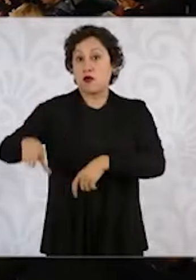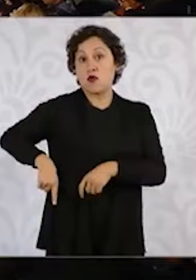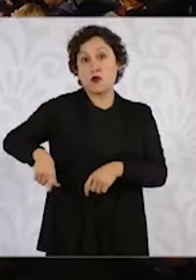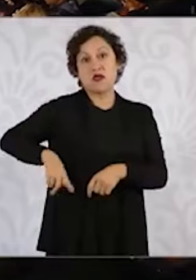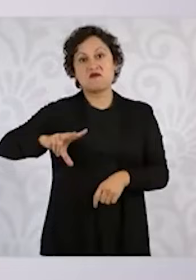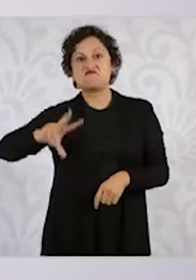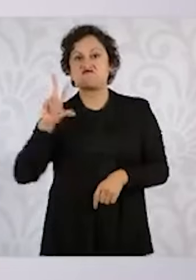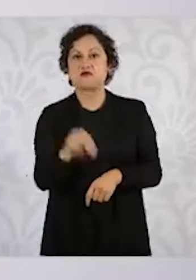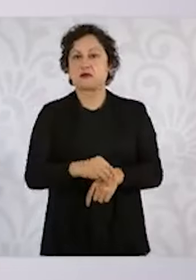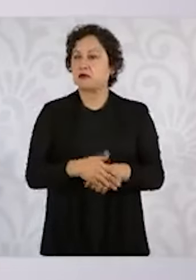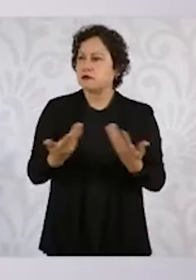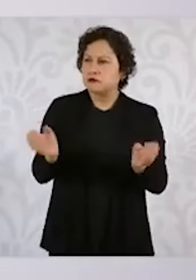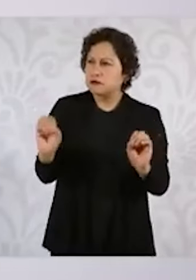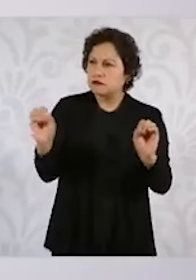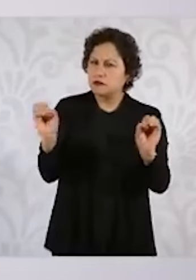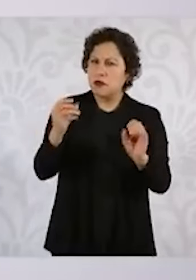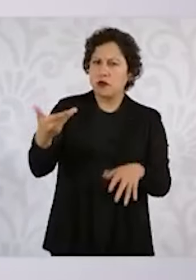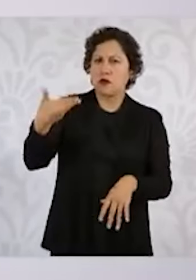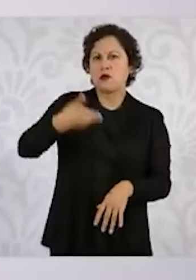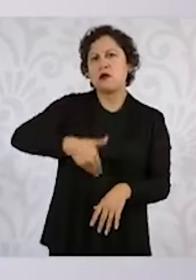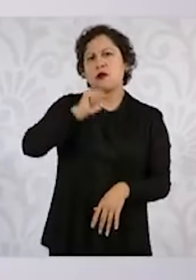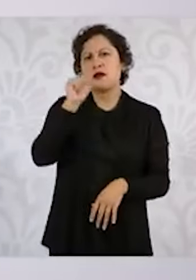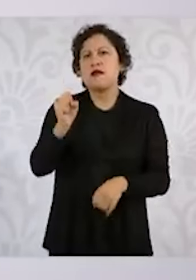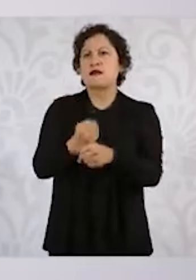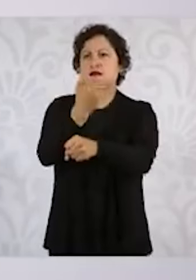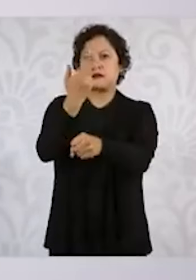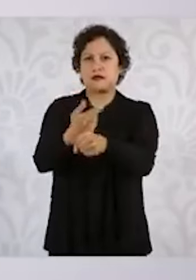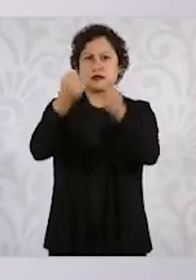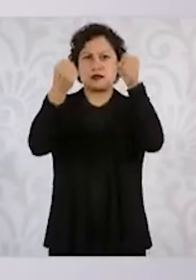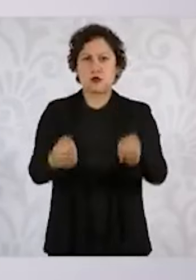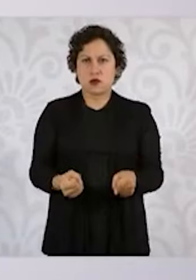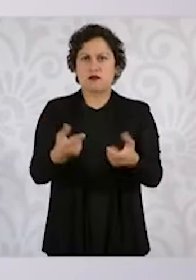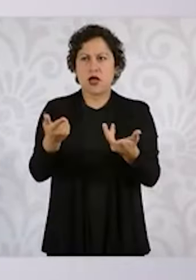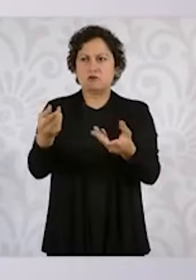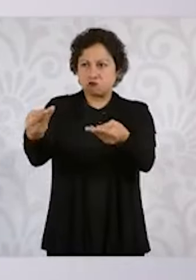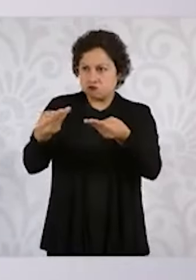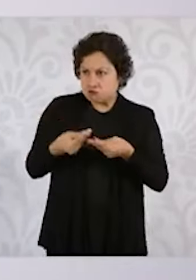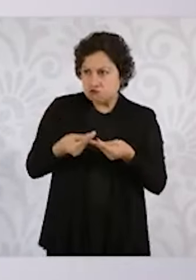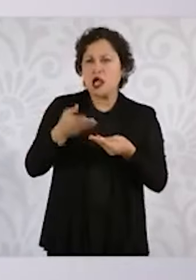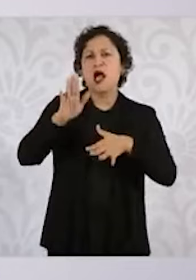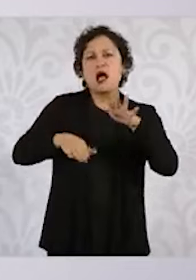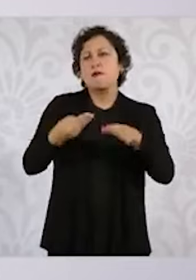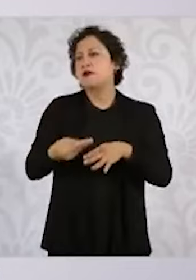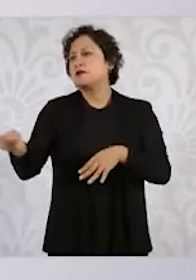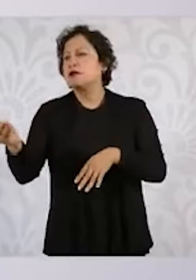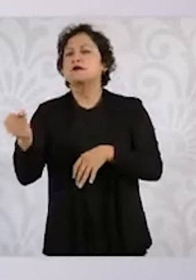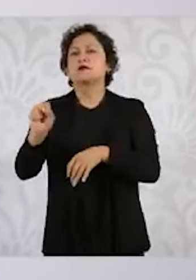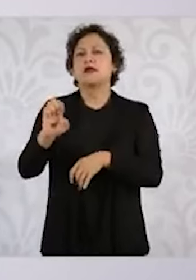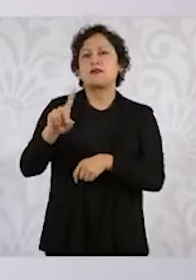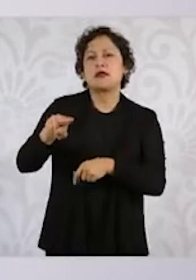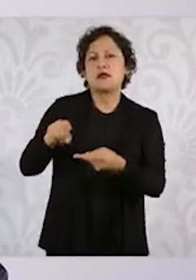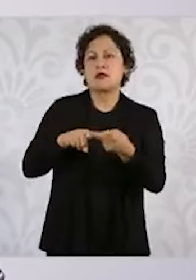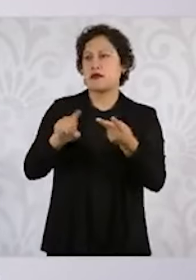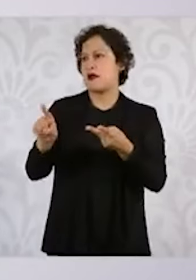ninguna solicitud. Las solicitudes llegan a la Secretaría de Seguridad y se turnan a las áreas correspondientes, a veces a la Secretaría de la Defensa Nacional, a veces